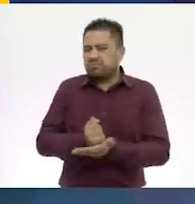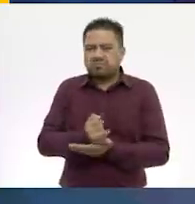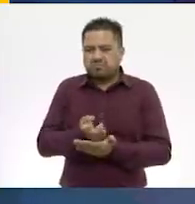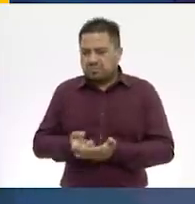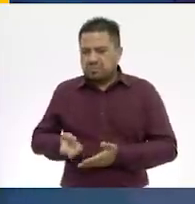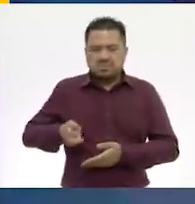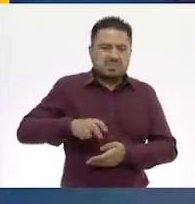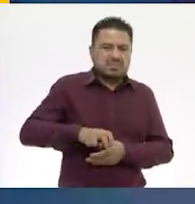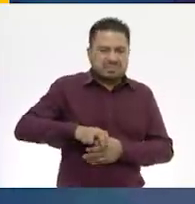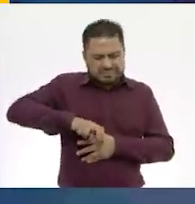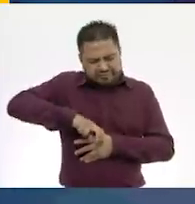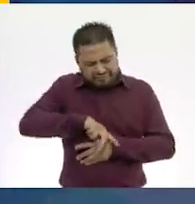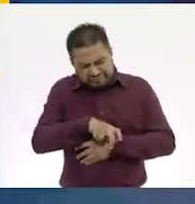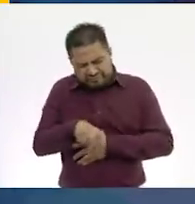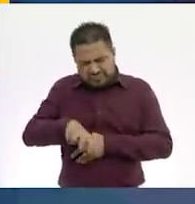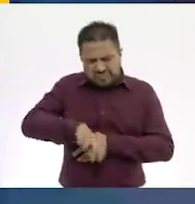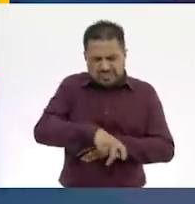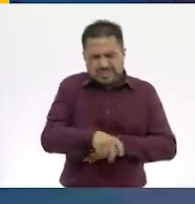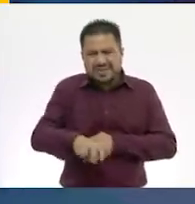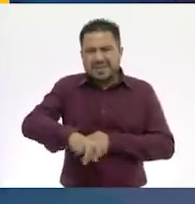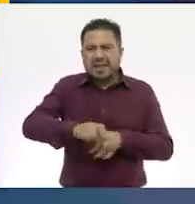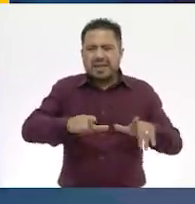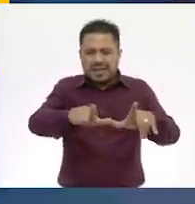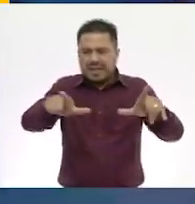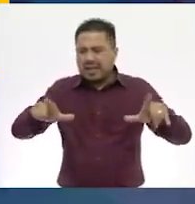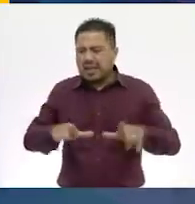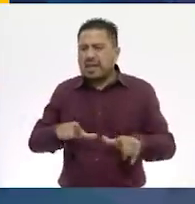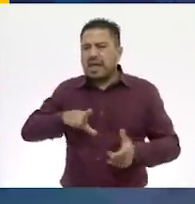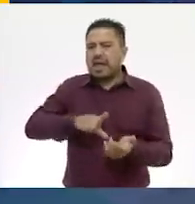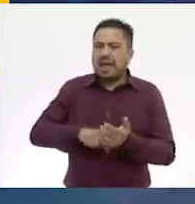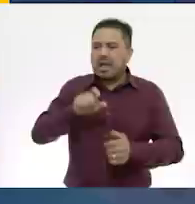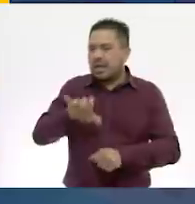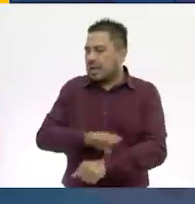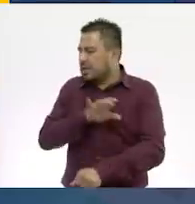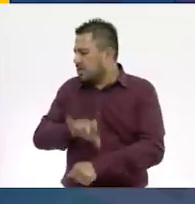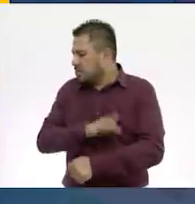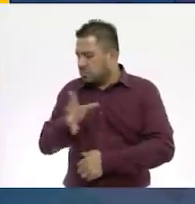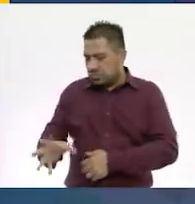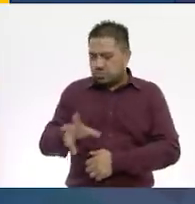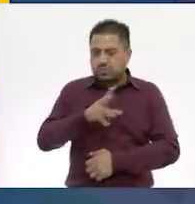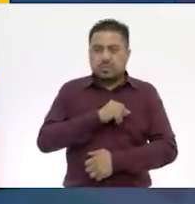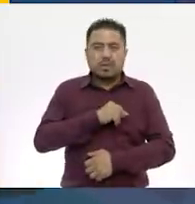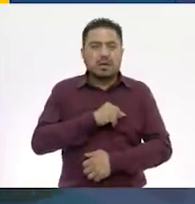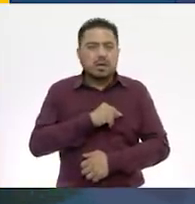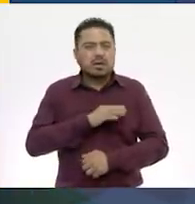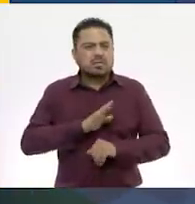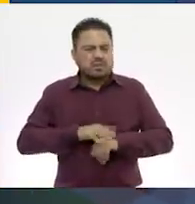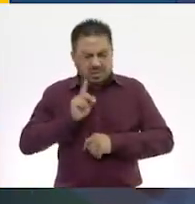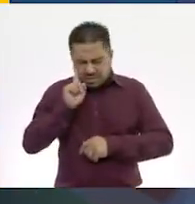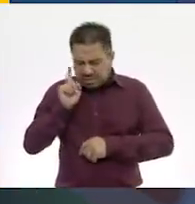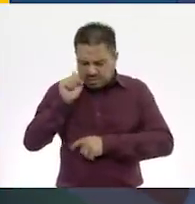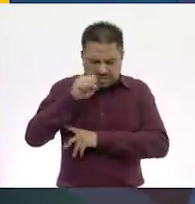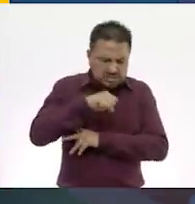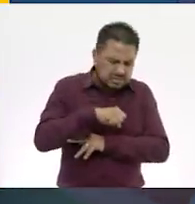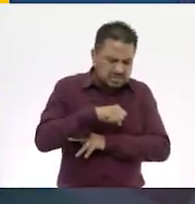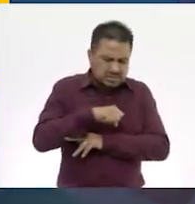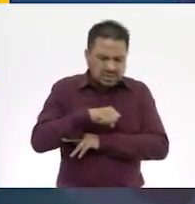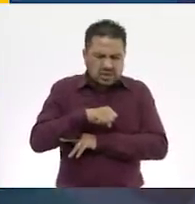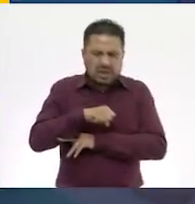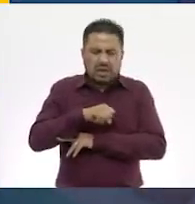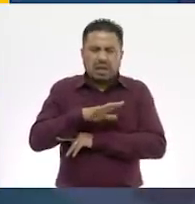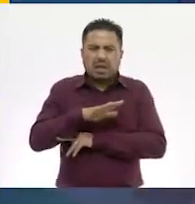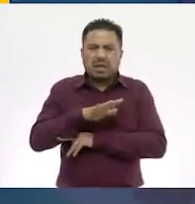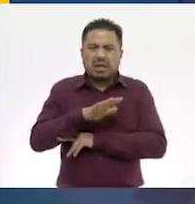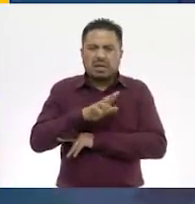hasta un tranquilo manantial para hidratarse y reponer sus energías. Se inclinó un poco para tomar, pero se